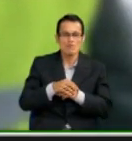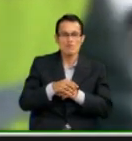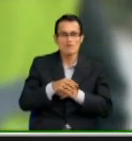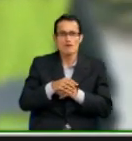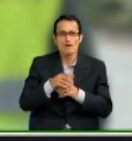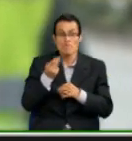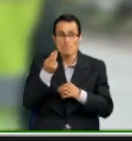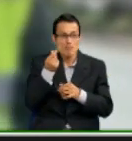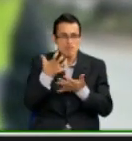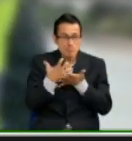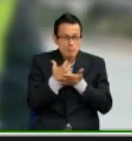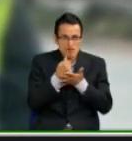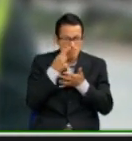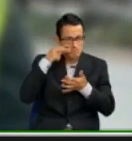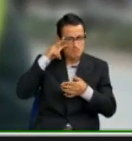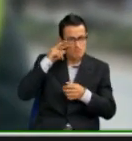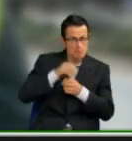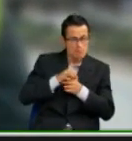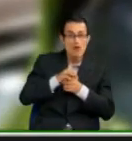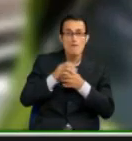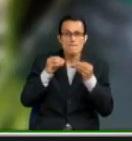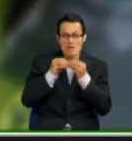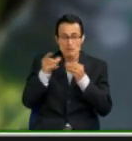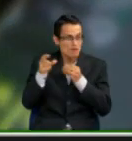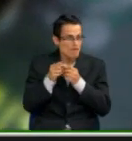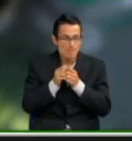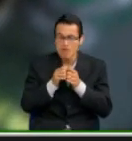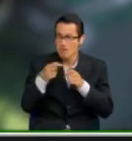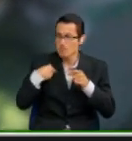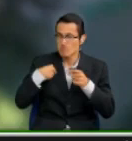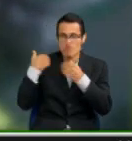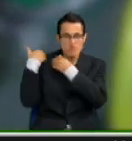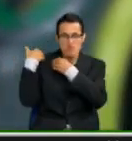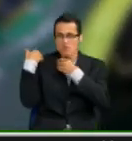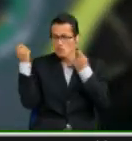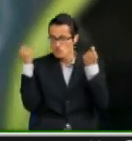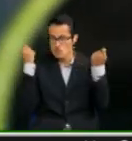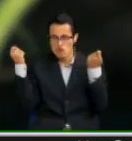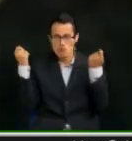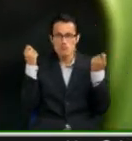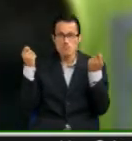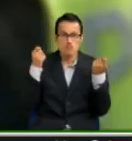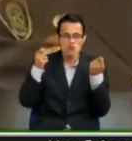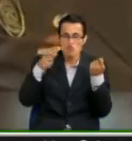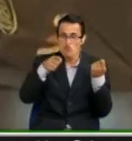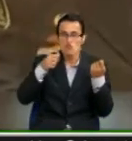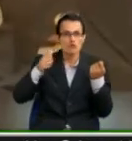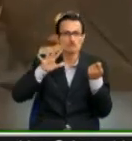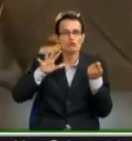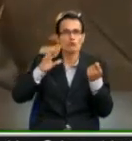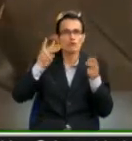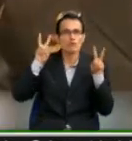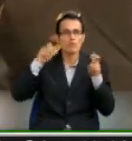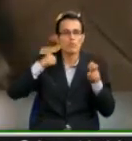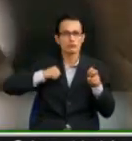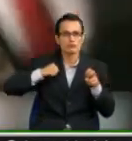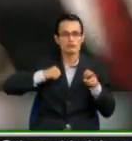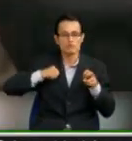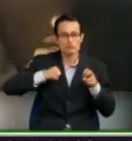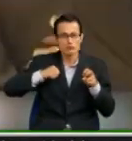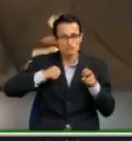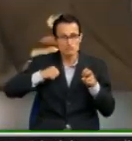por presunta creación y puesta en marcha de una red de prostitución denominada la Comunidad del Anillo. He tomado la